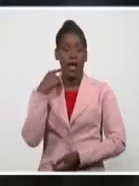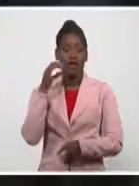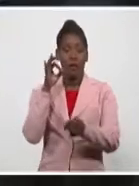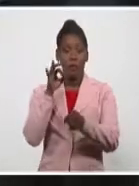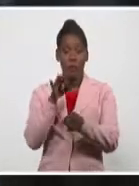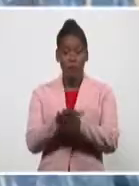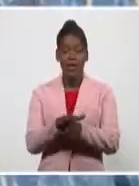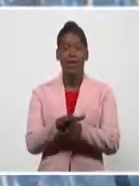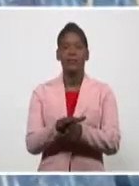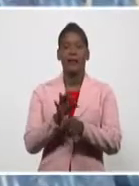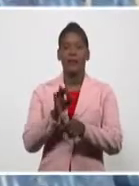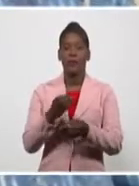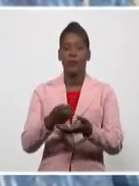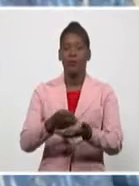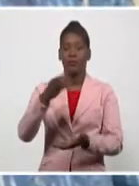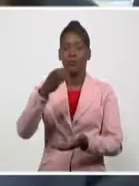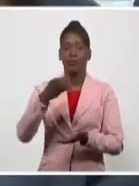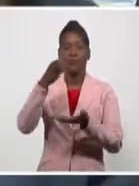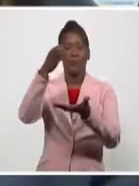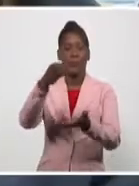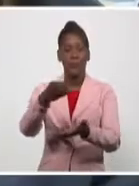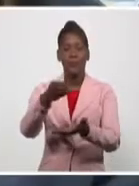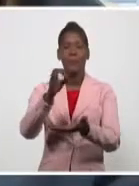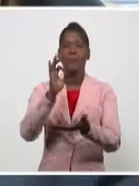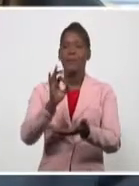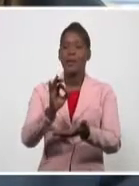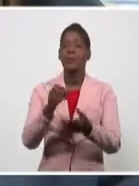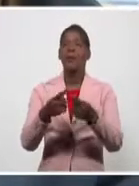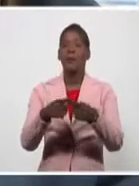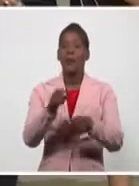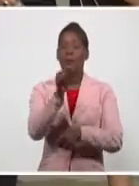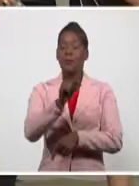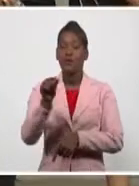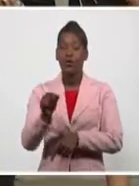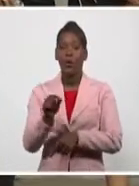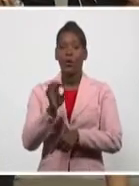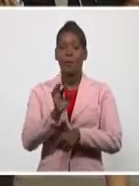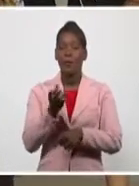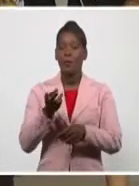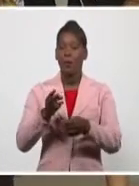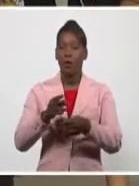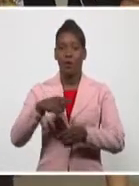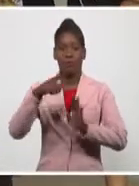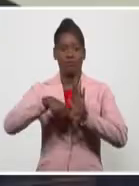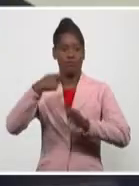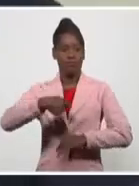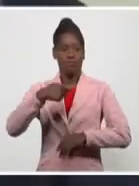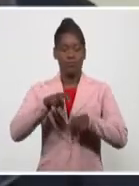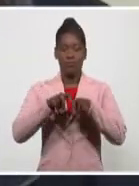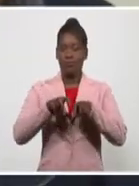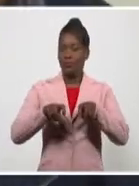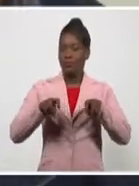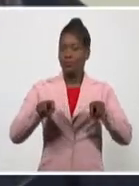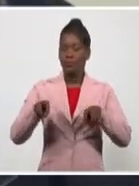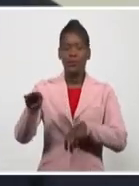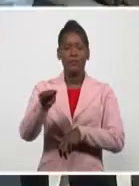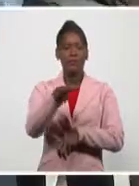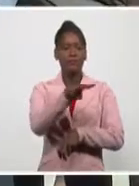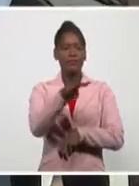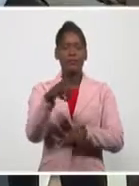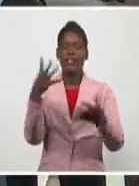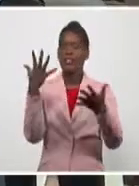1961 del Premio Literario Casa de las Américas, una veintena de jurados provenientes de 10 países juzgaron las obras concursantes y dialogaron